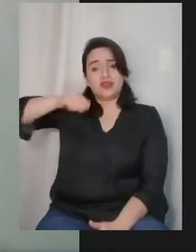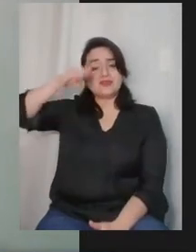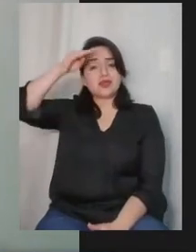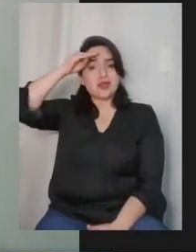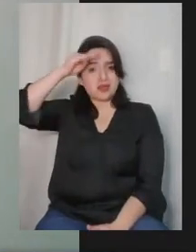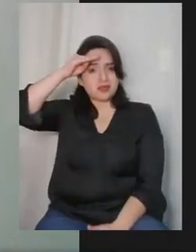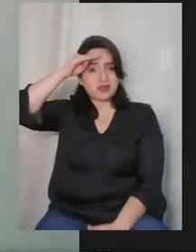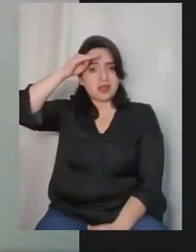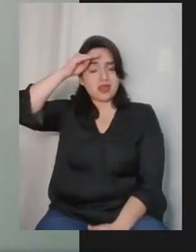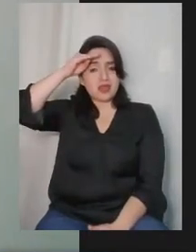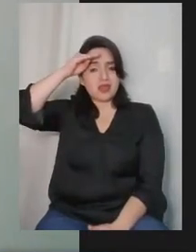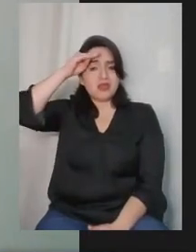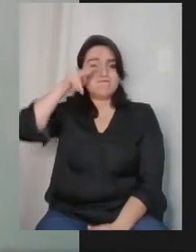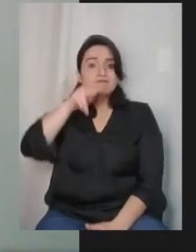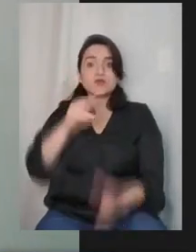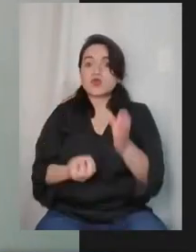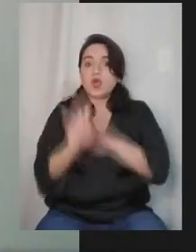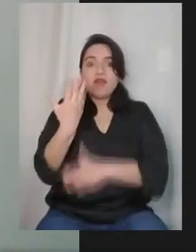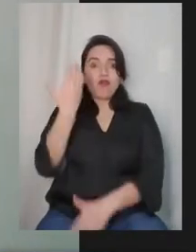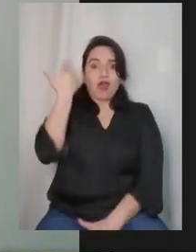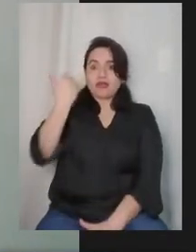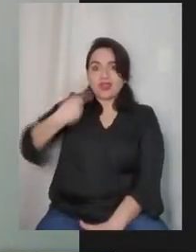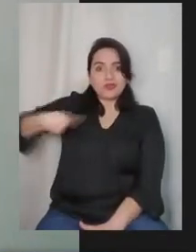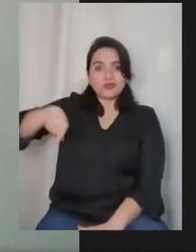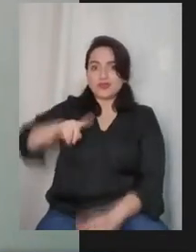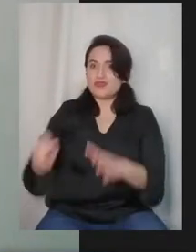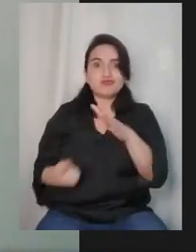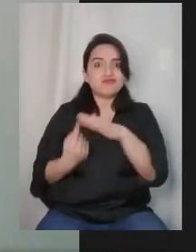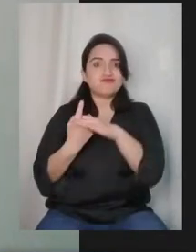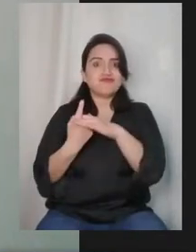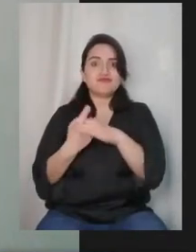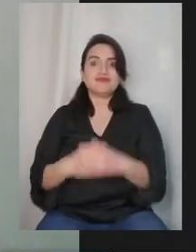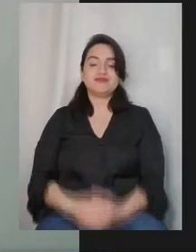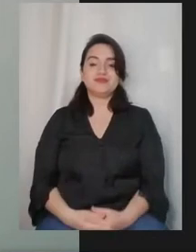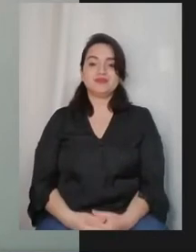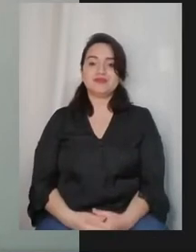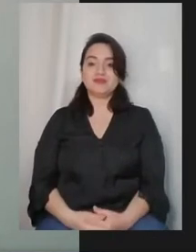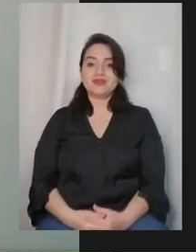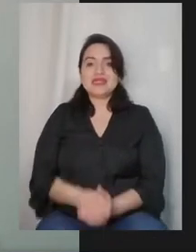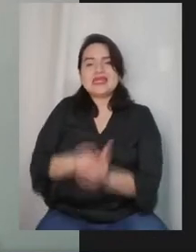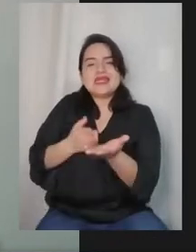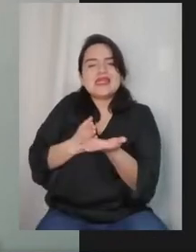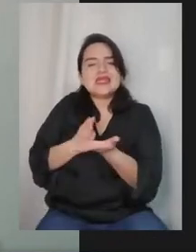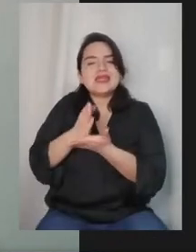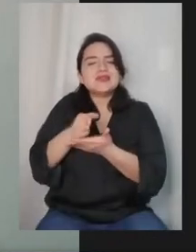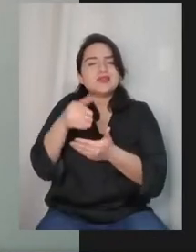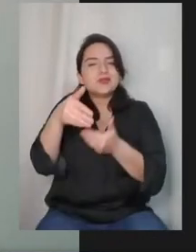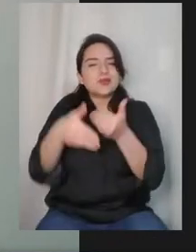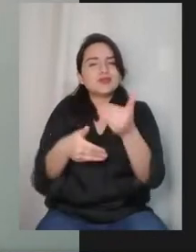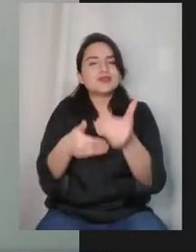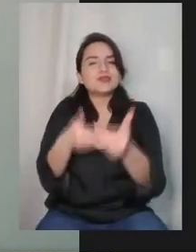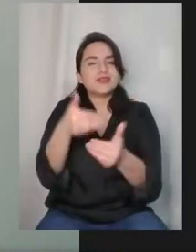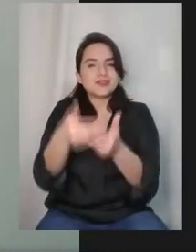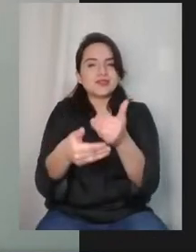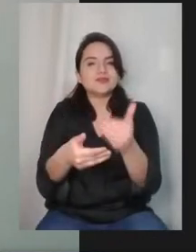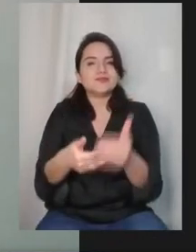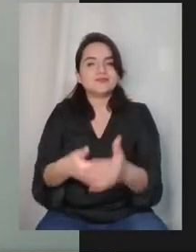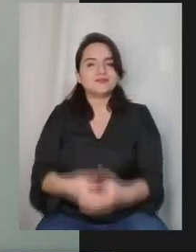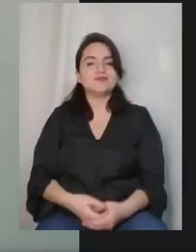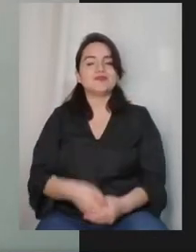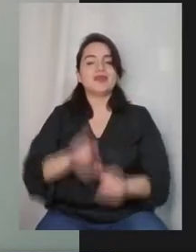fue innovadora, siempre fue iniciadora de los procesos de defensa de la